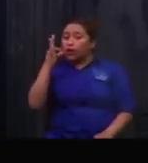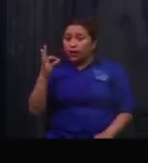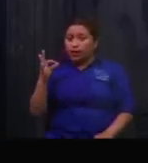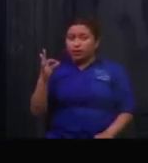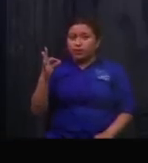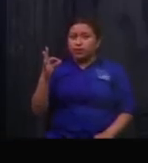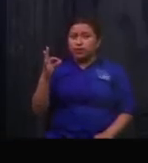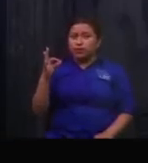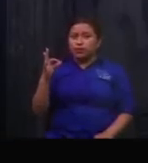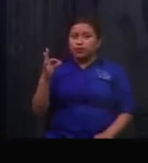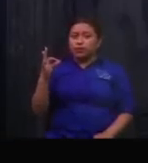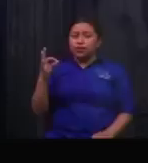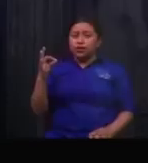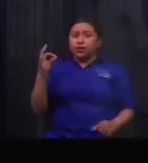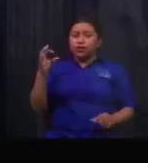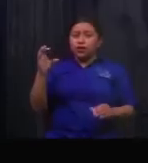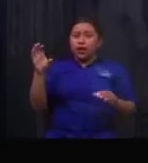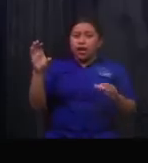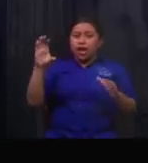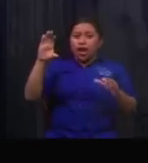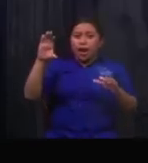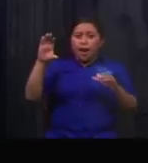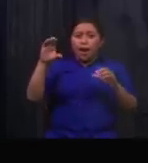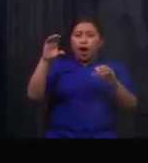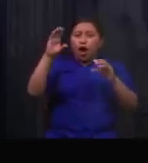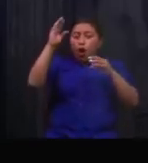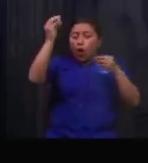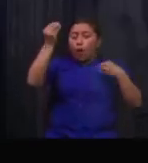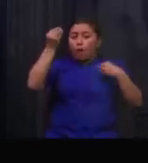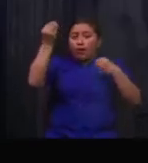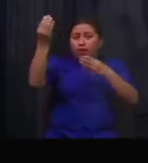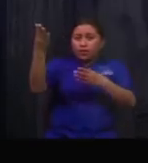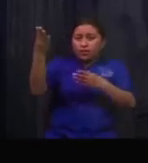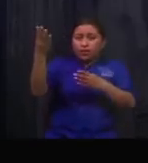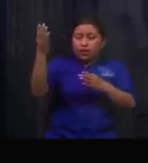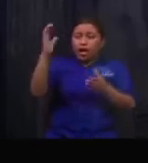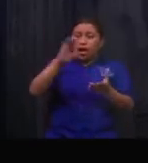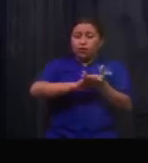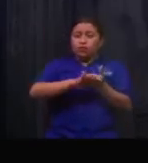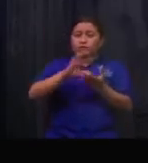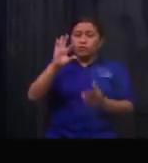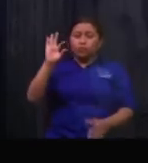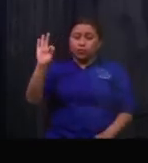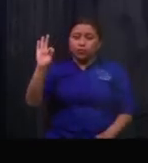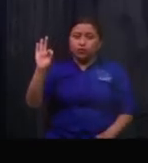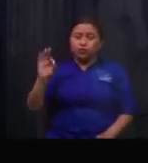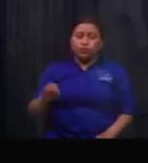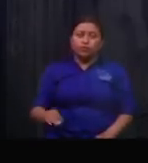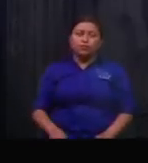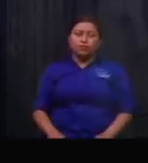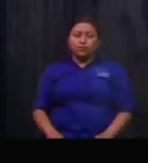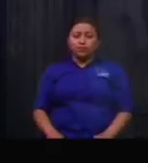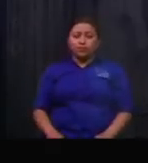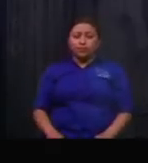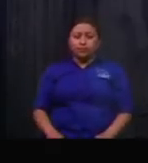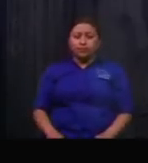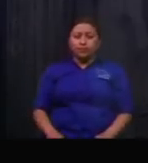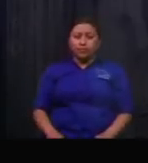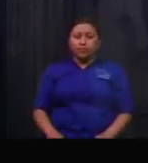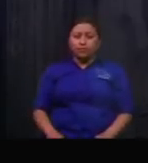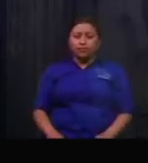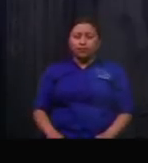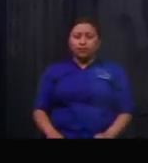de modo que si algunos de ellos son desobedientes a la palabra, pueden ser ganados sin